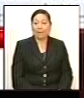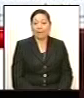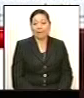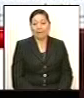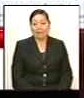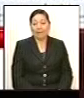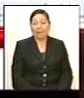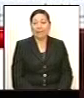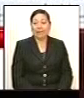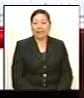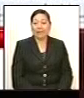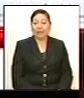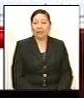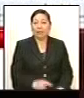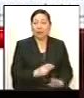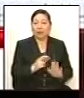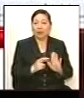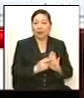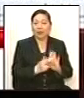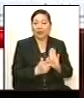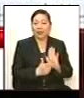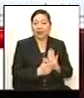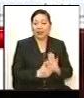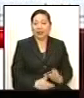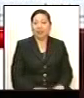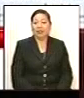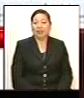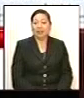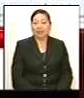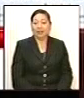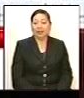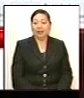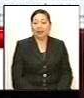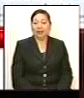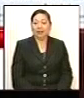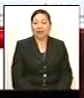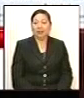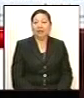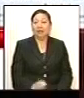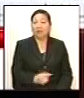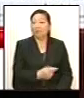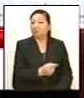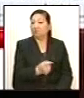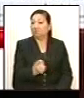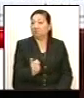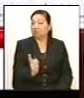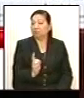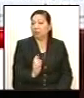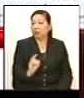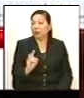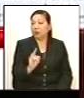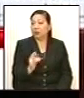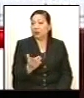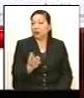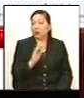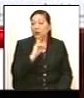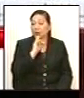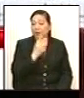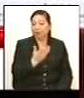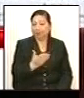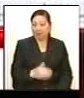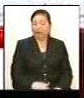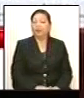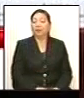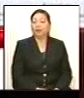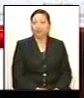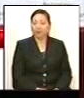ese es el proyecto de ley que ha enviado el Ejecutivo. Vamos a nosotros, si algún colega quisiera hacer uso de la palabra, congresista